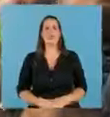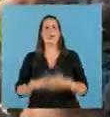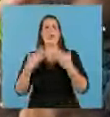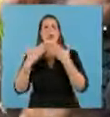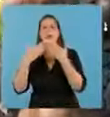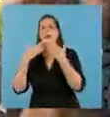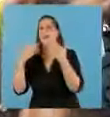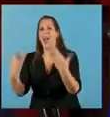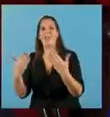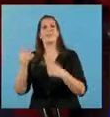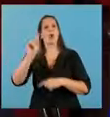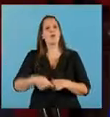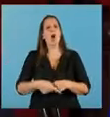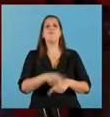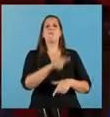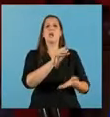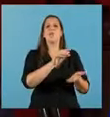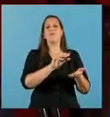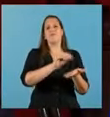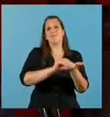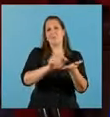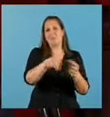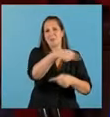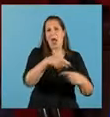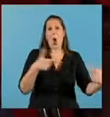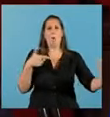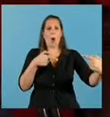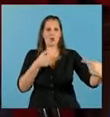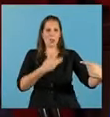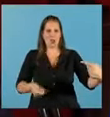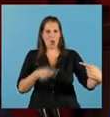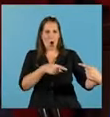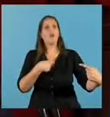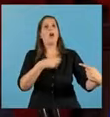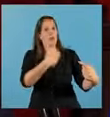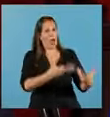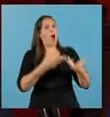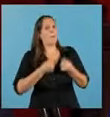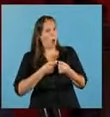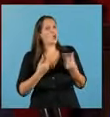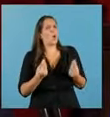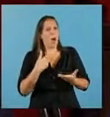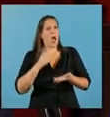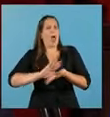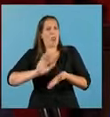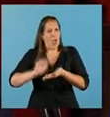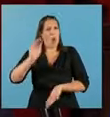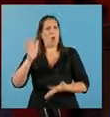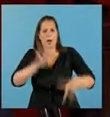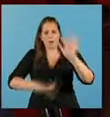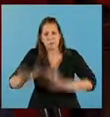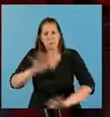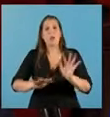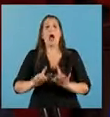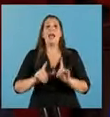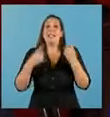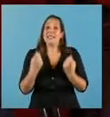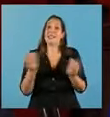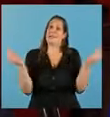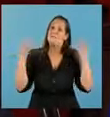Agradecemos a la oposición el apoyo en el Congreso para poder reestructurar la deuda. Más apoyos serán necesarios si como